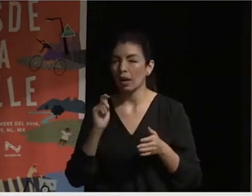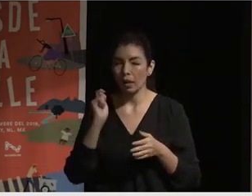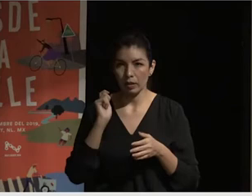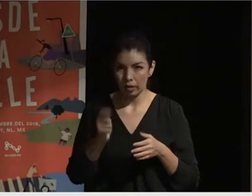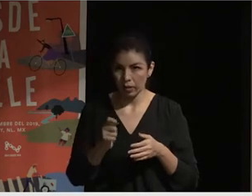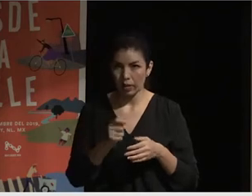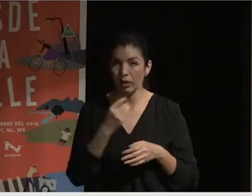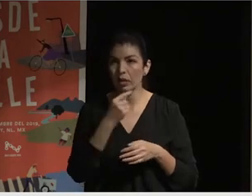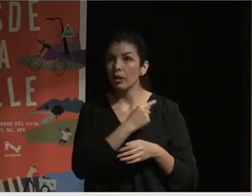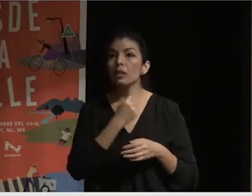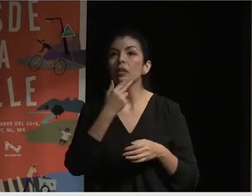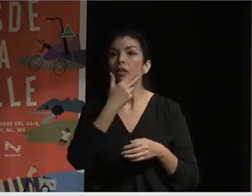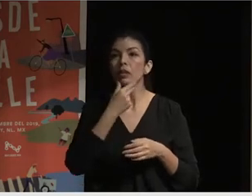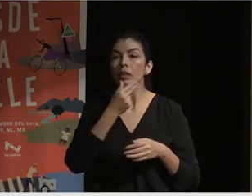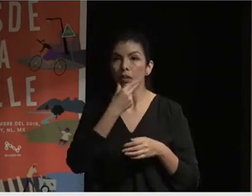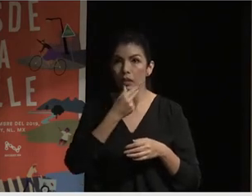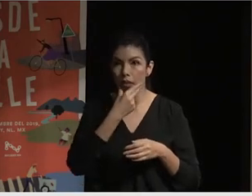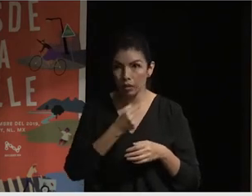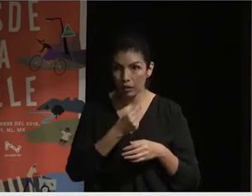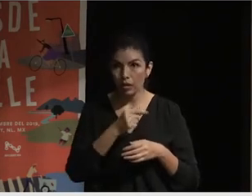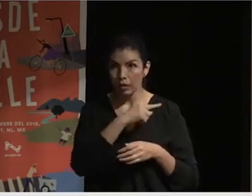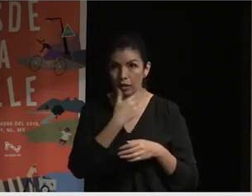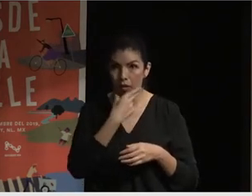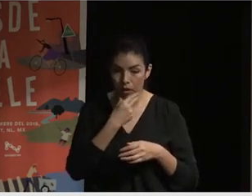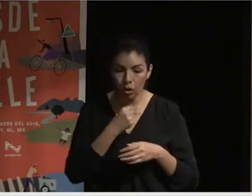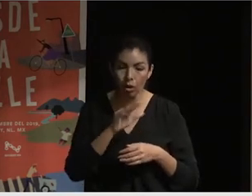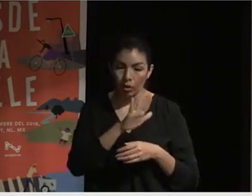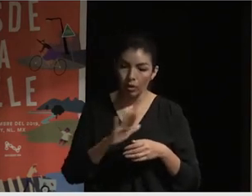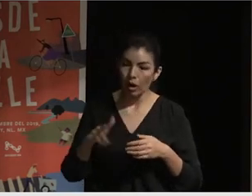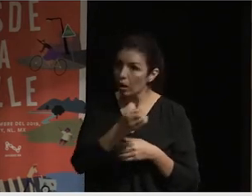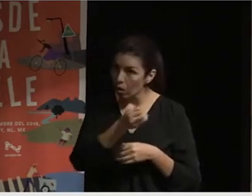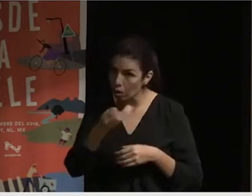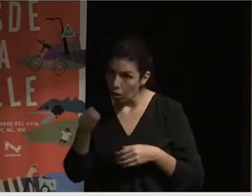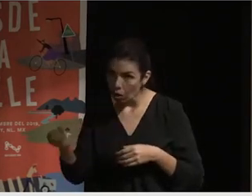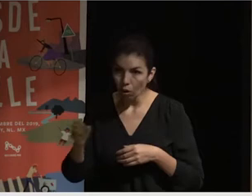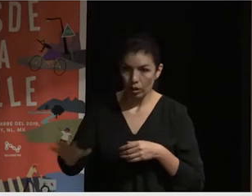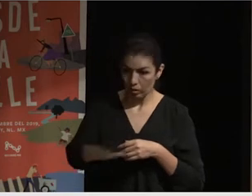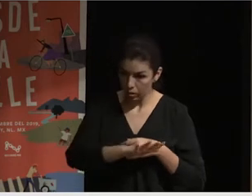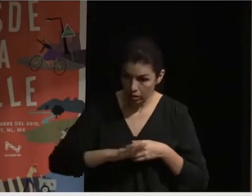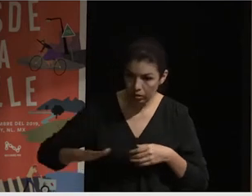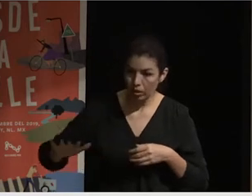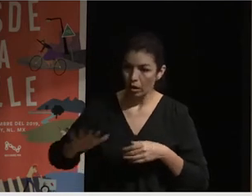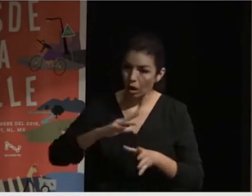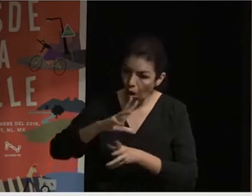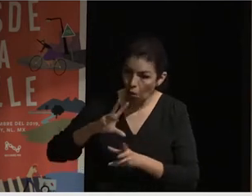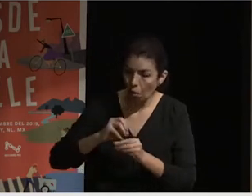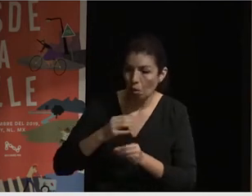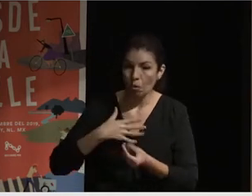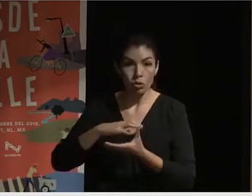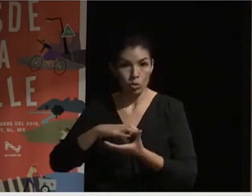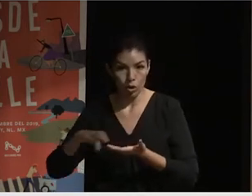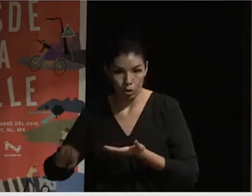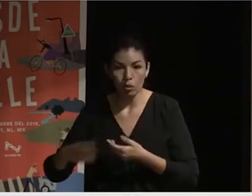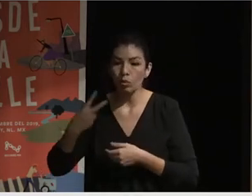propietario de lo que está arriba, digamos, pero el suelo no se vende. Es decir, tenemos que reapropiarnos de instrumentos